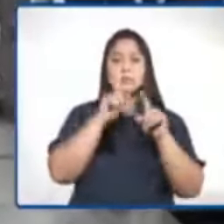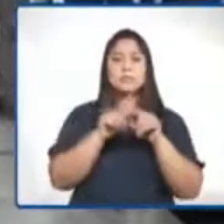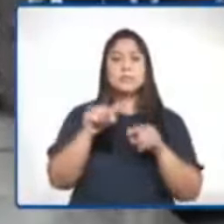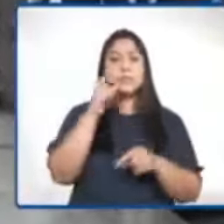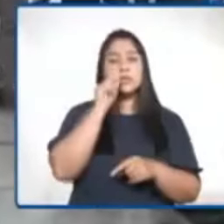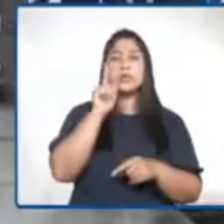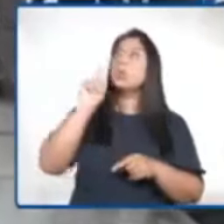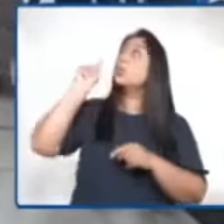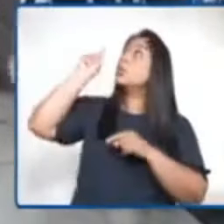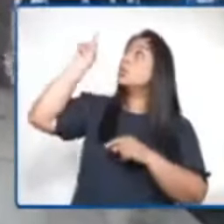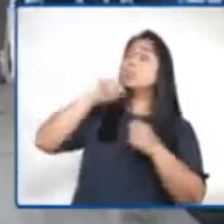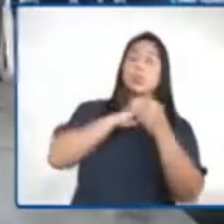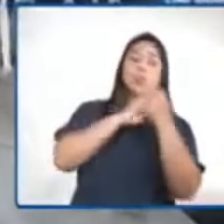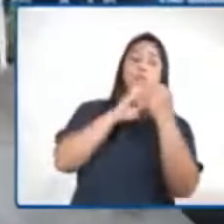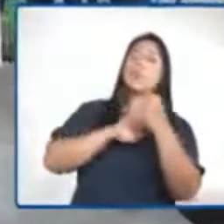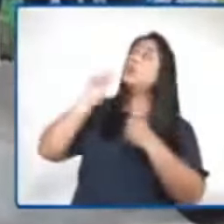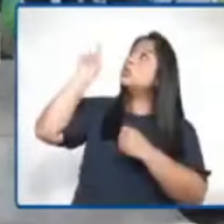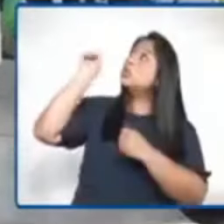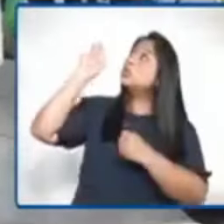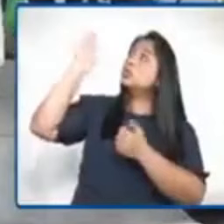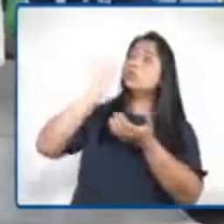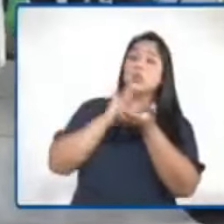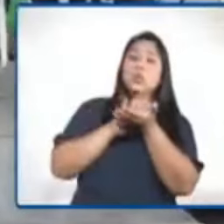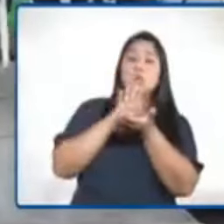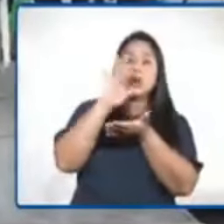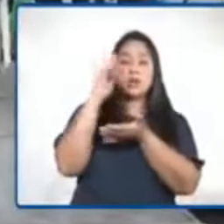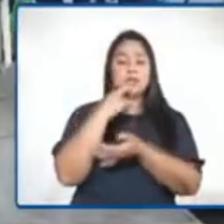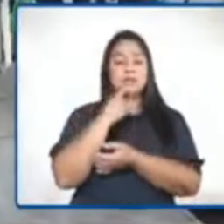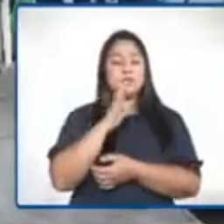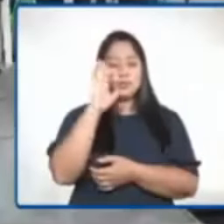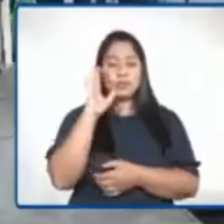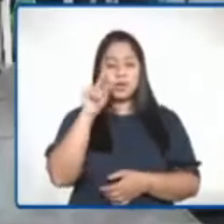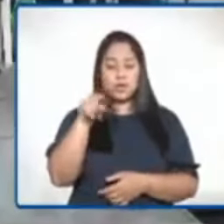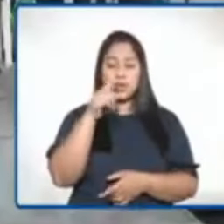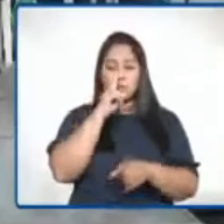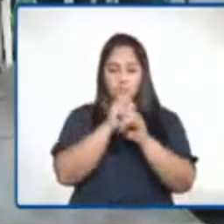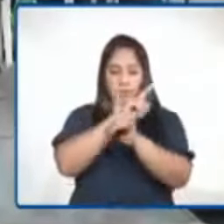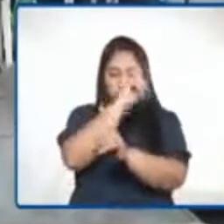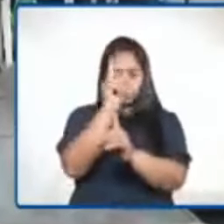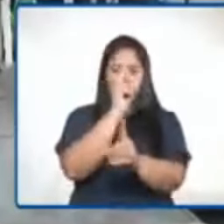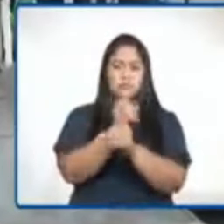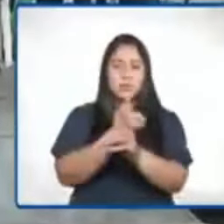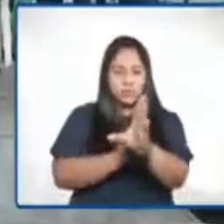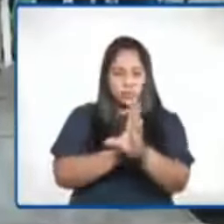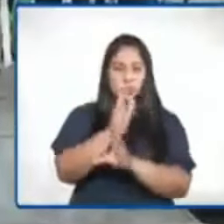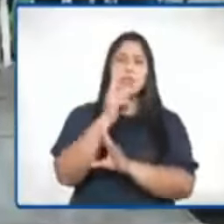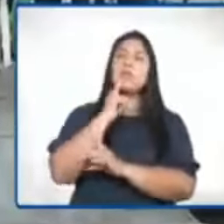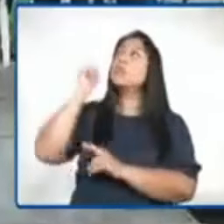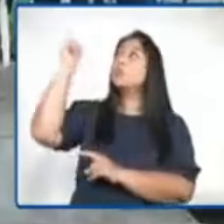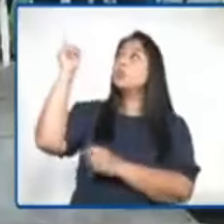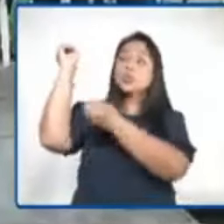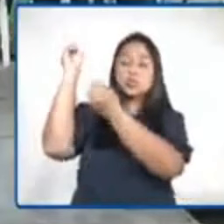tu poder y tu gloria que se ha cumplido, Señor, conforme las profecías que tú has